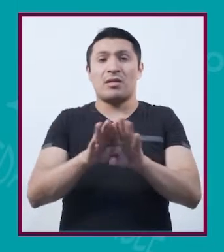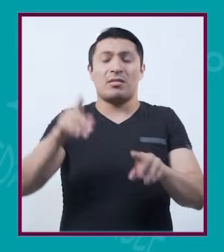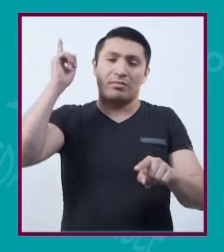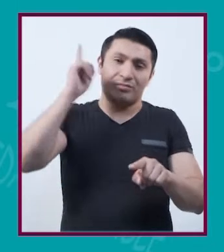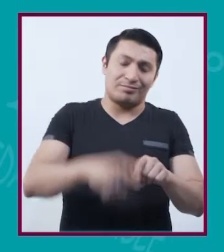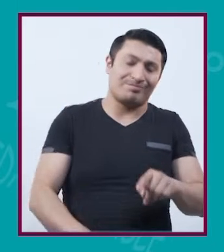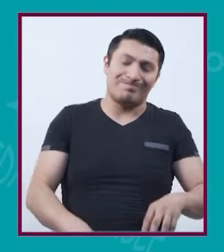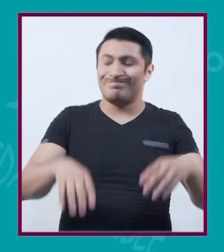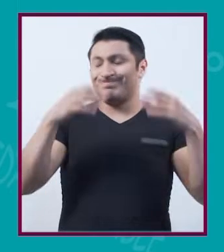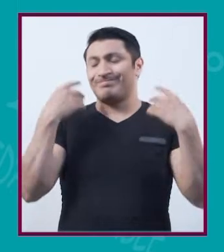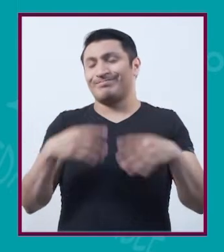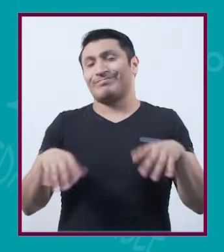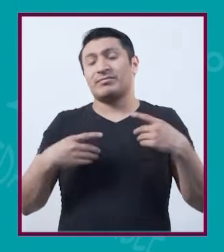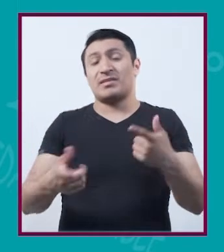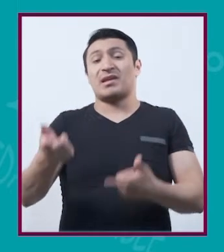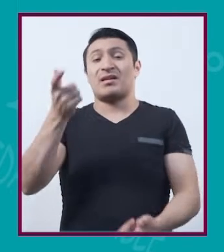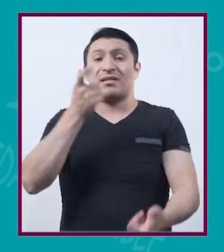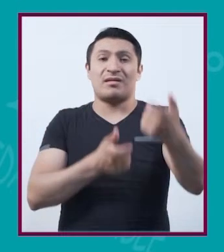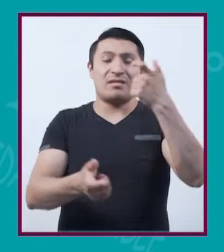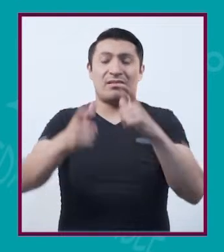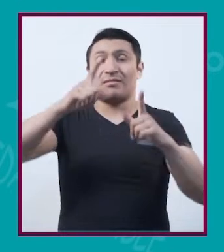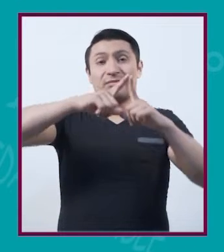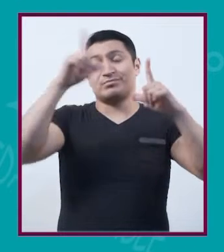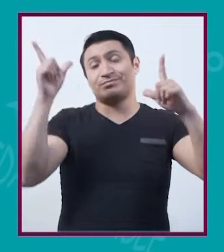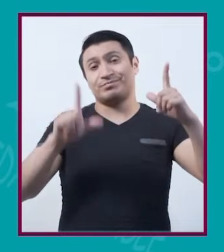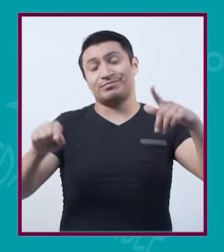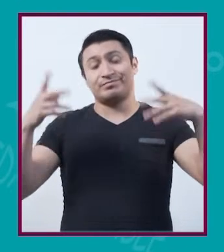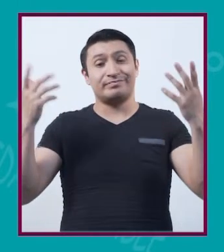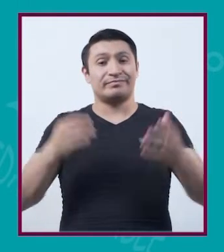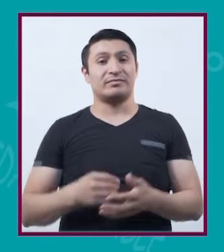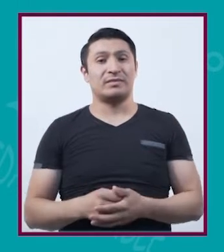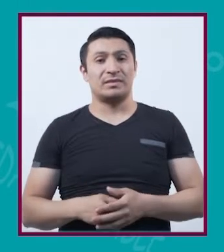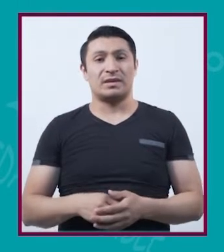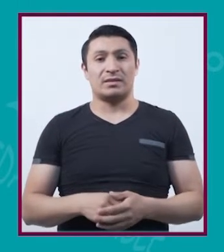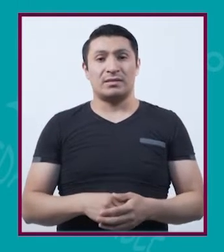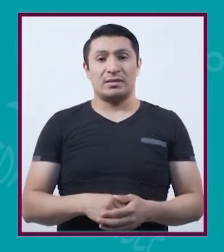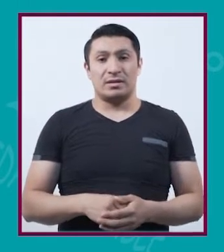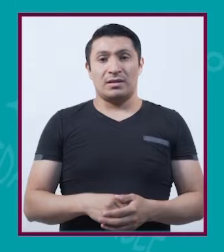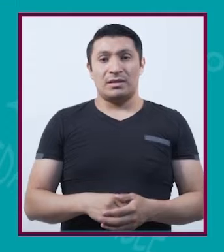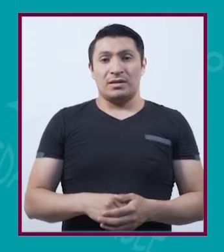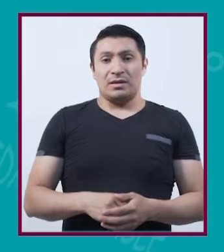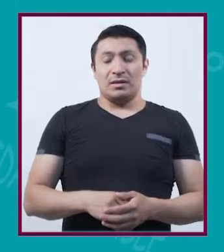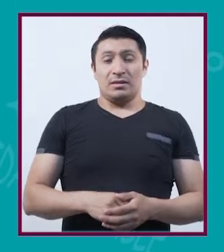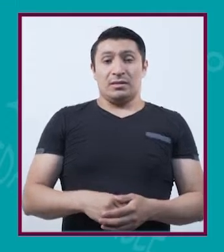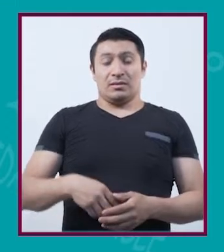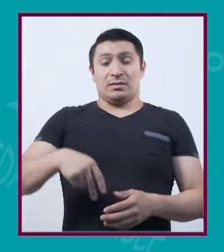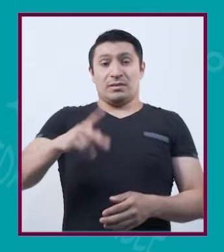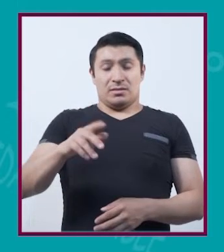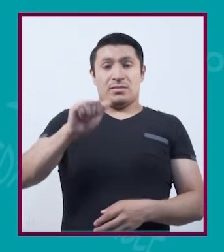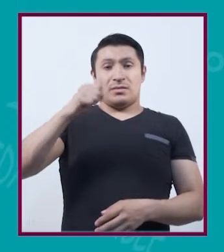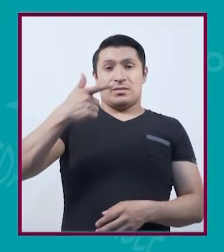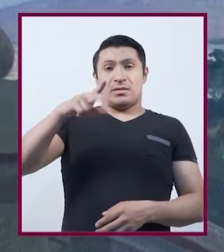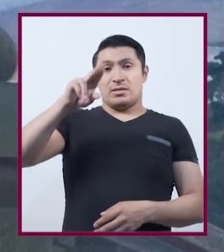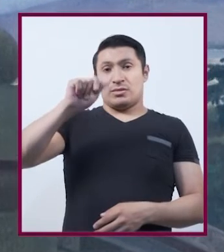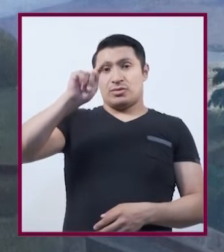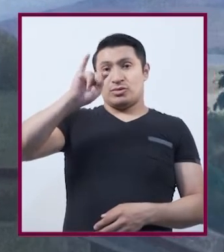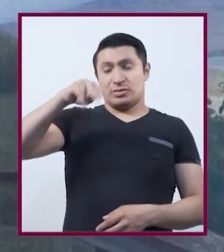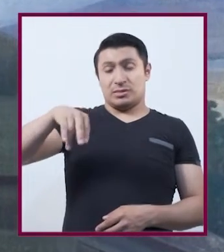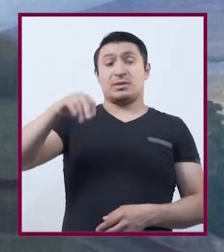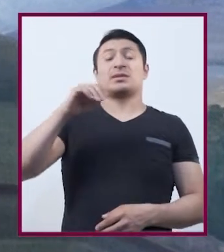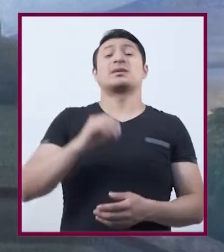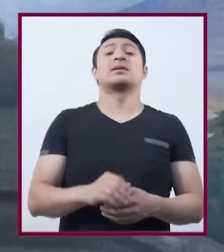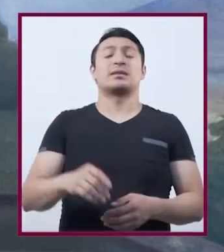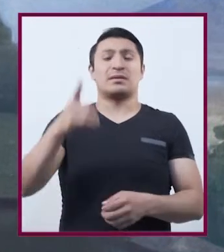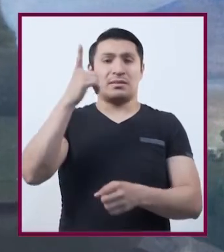de esperarse, la Guerra de Independencia mermó considerablemente las finanzas públicas del país. No así